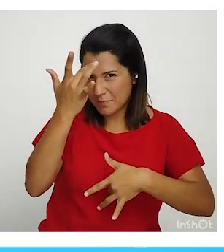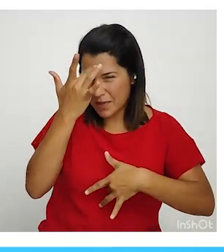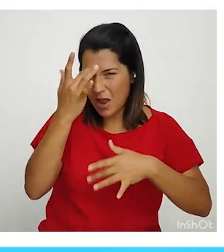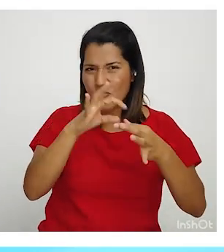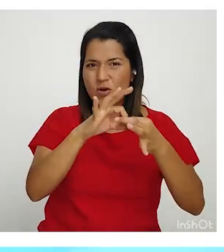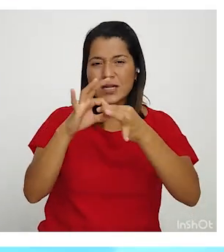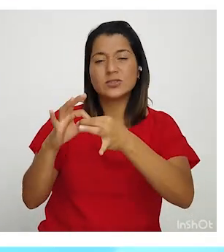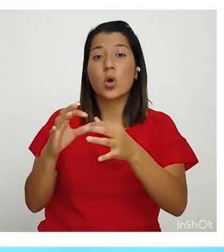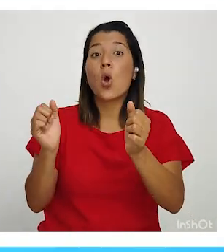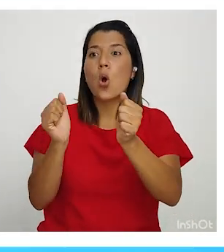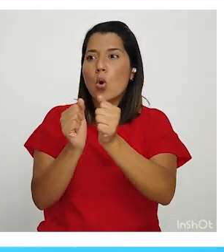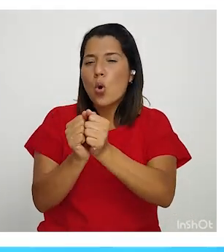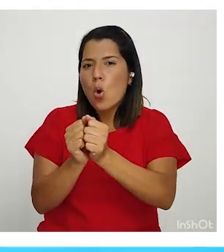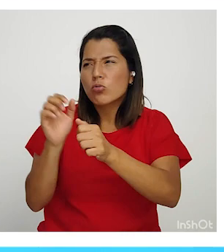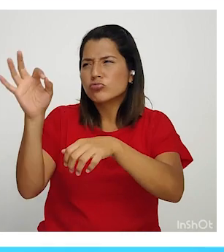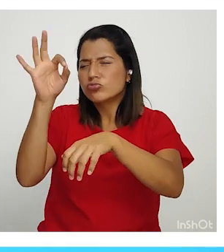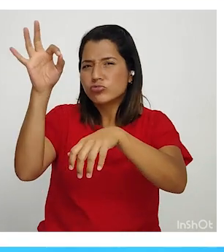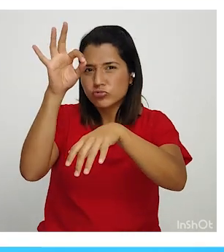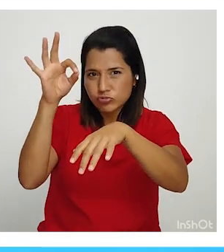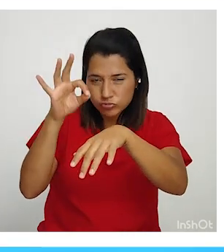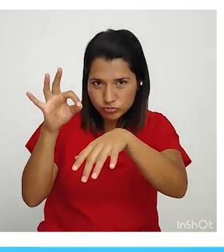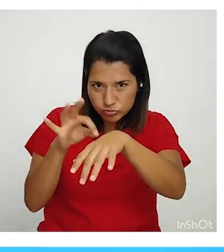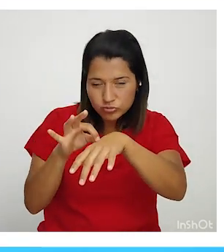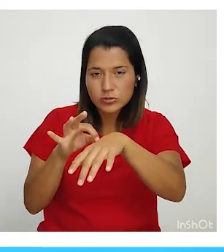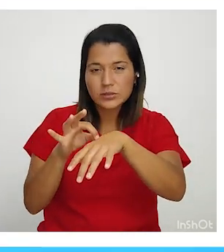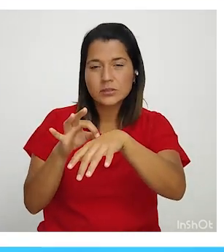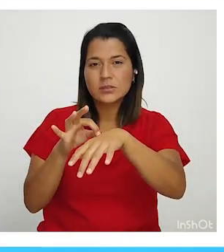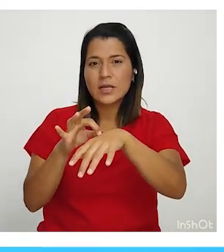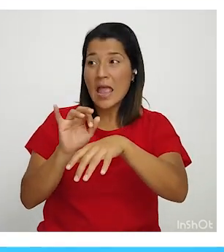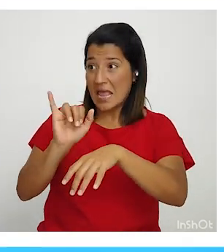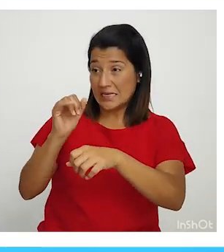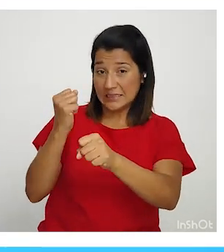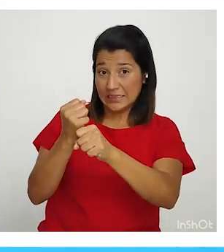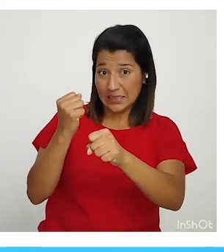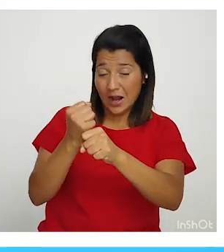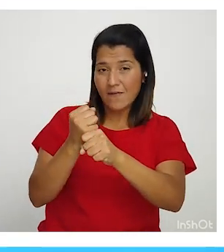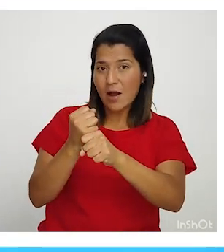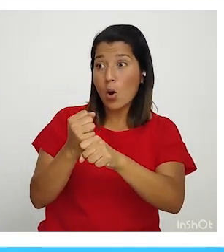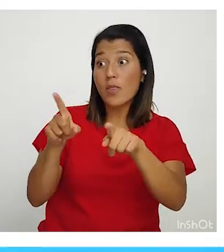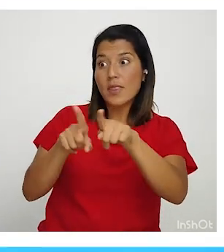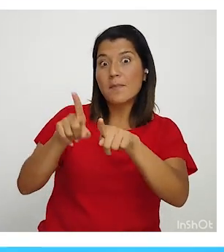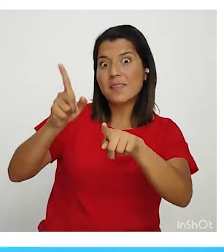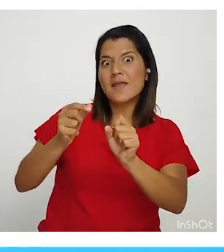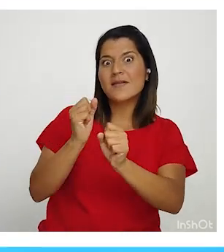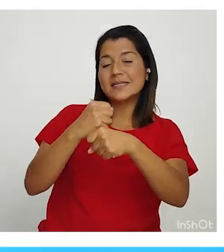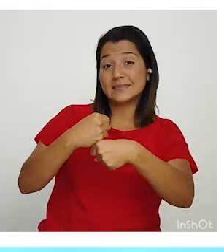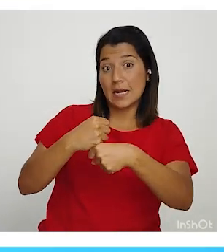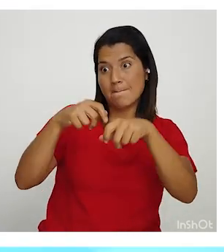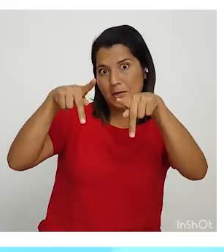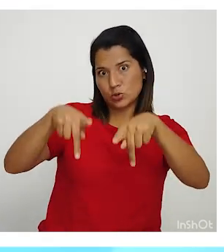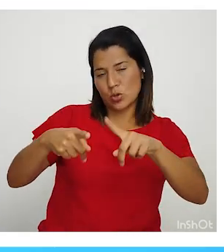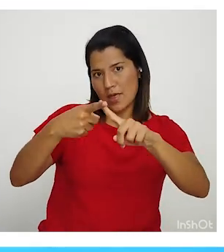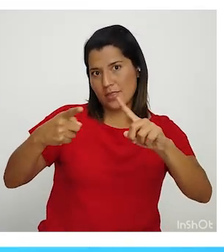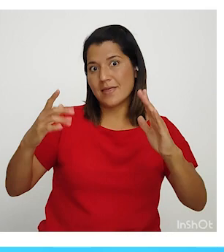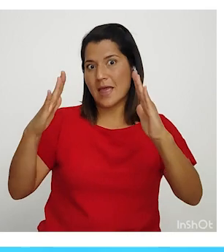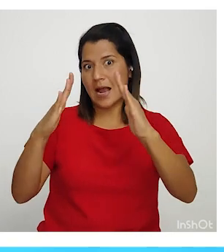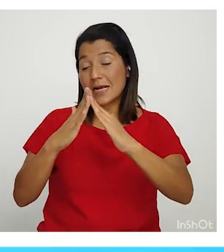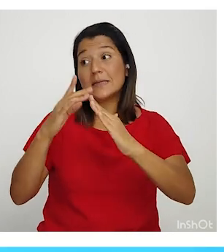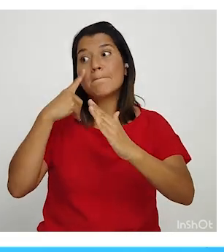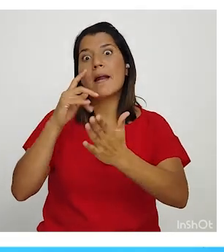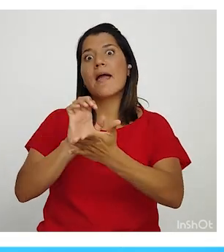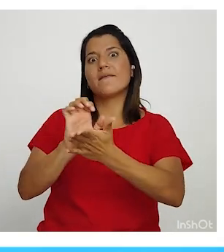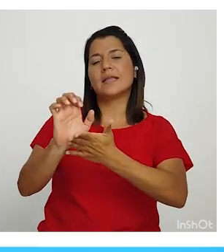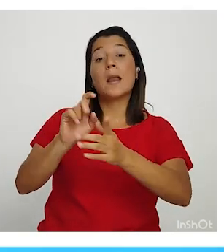a insectos. Ese trabajo también que tienen que hacer las personas desde casa, ¿verdad? Para prevenirlo, pero vamos a ir a nuestra primera